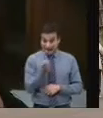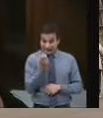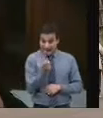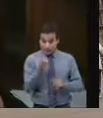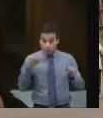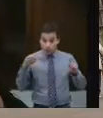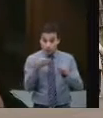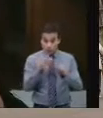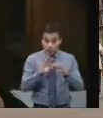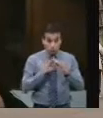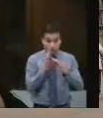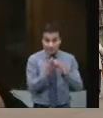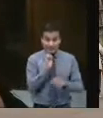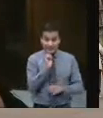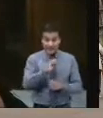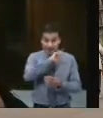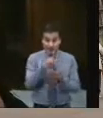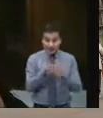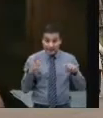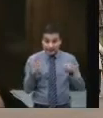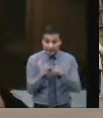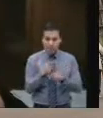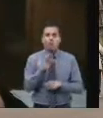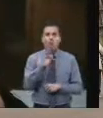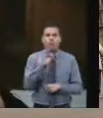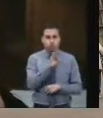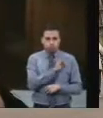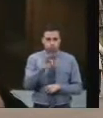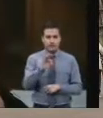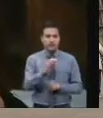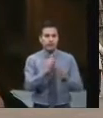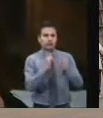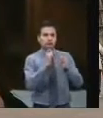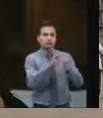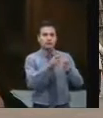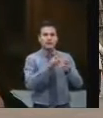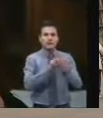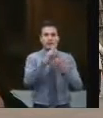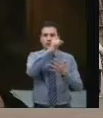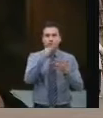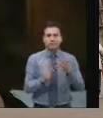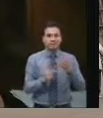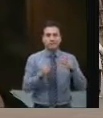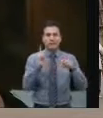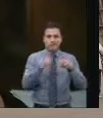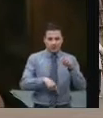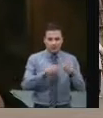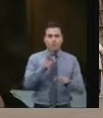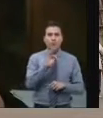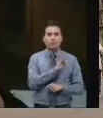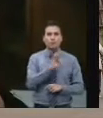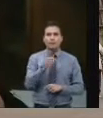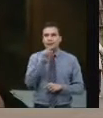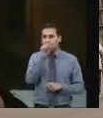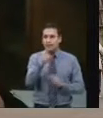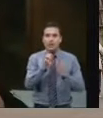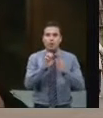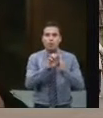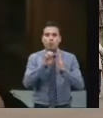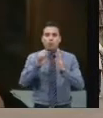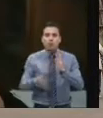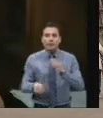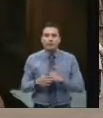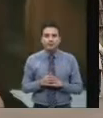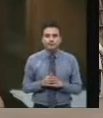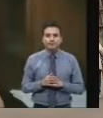objetivos porque infringen la ley, es válido limitar sus prerrogativas, tal y como ocurre cuando se les impone una sanción económica que va en